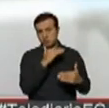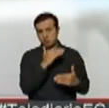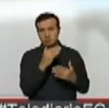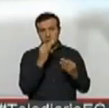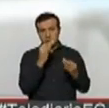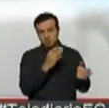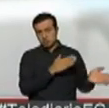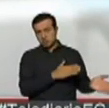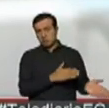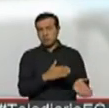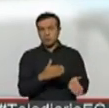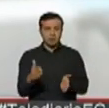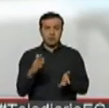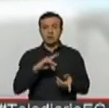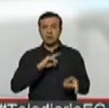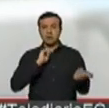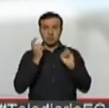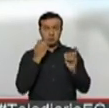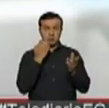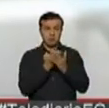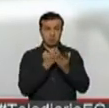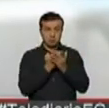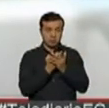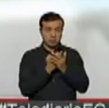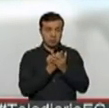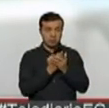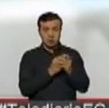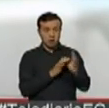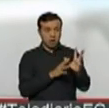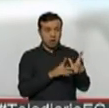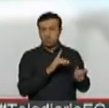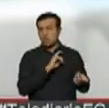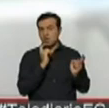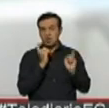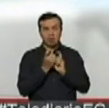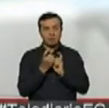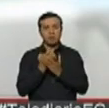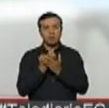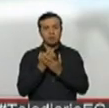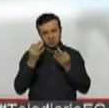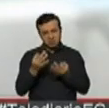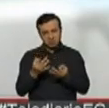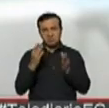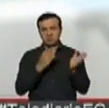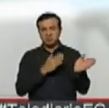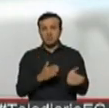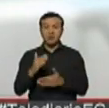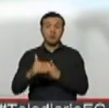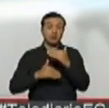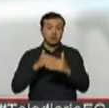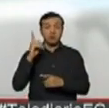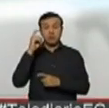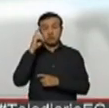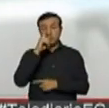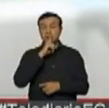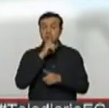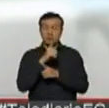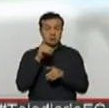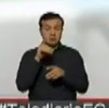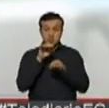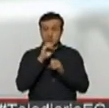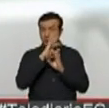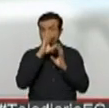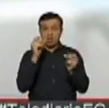nos encontramos. El transformar la economía ilícita en economía lícita es lo que nosotros estamos buscando. Es un proceso complejo, entendamos que esto no